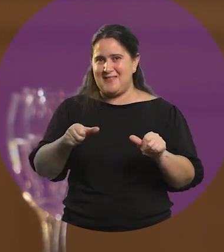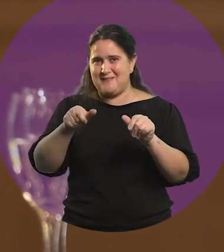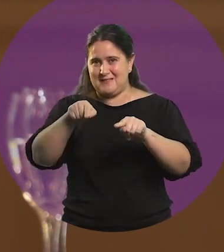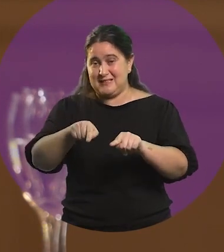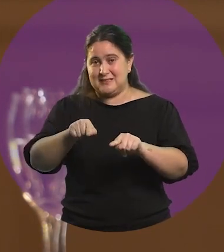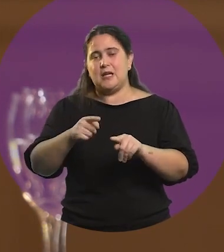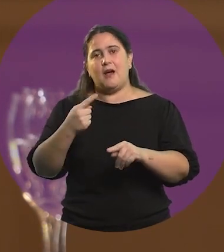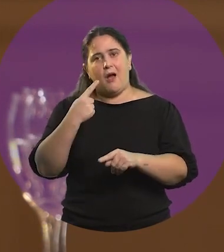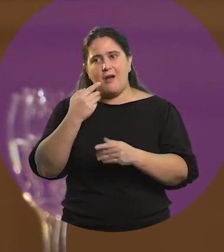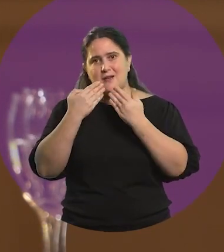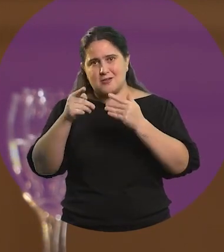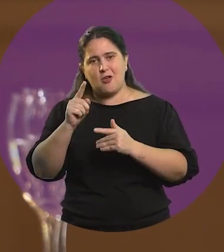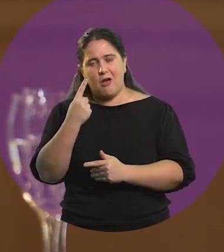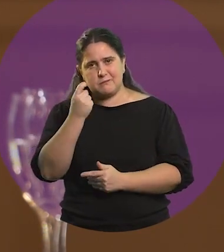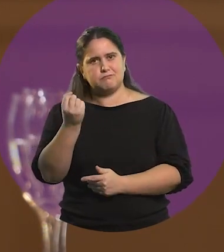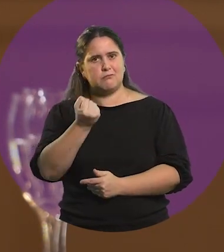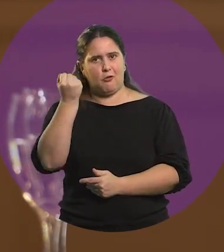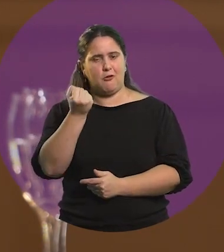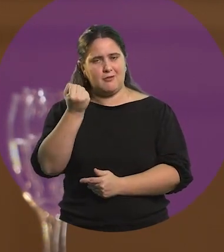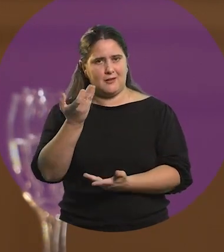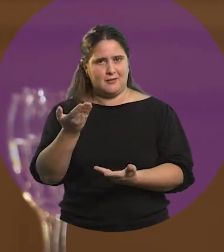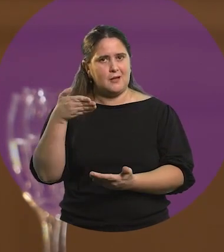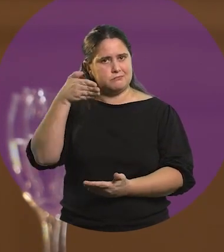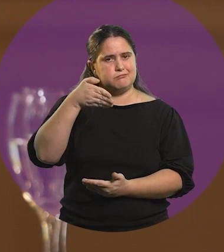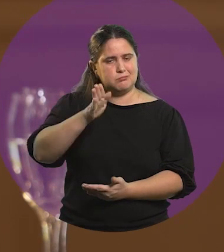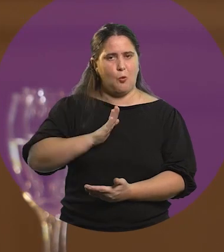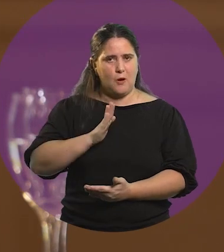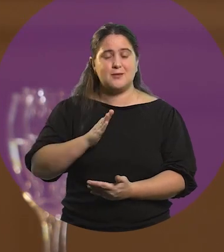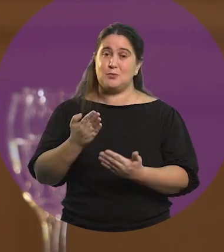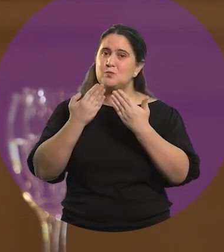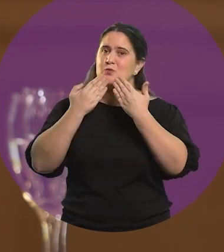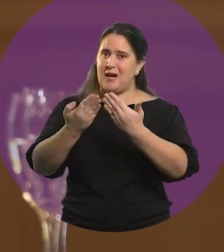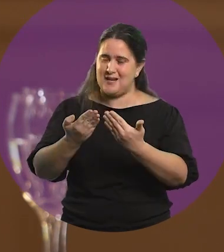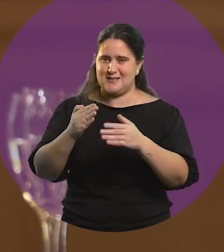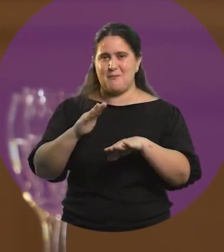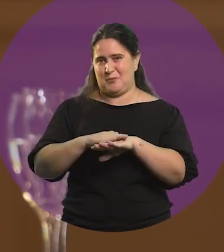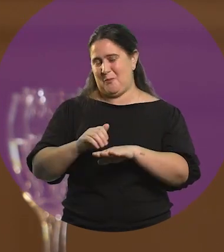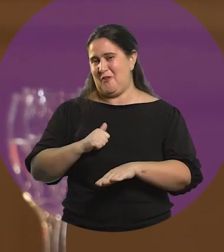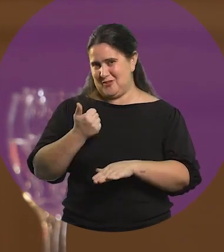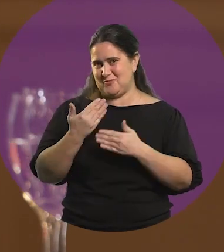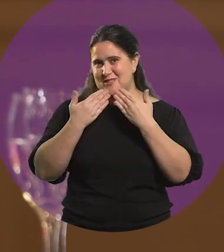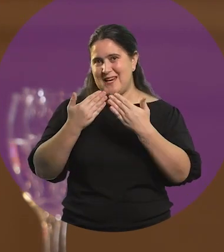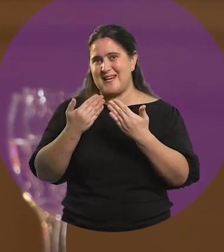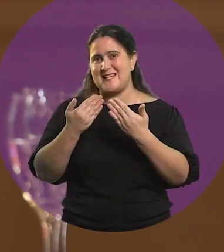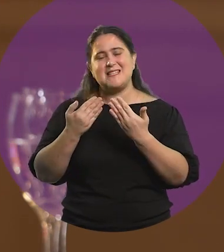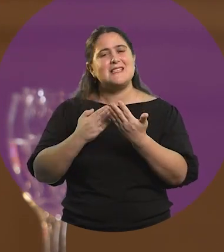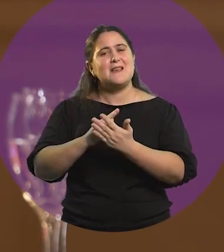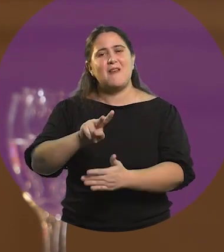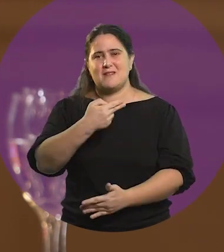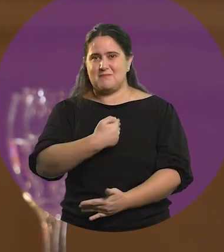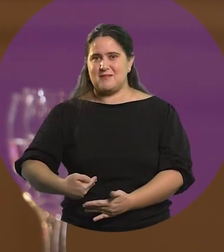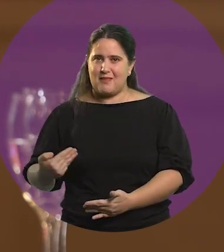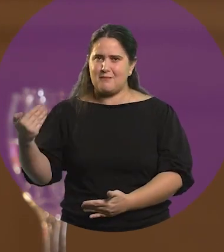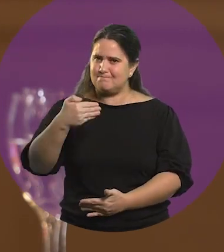actividades y que marcan la importancia en la agenda, y quiero aprovechar para agradecer especialmente que Beatriz